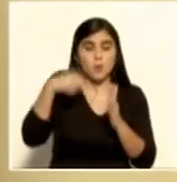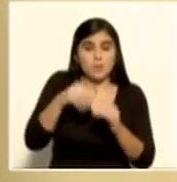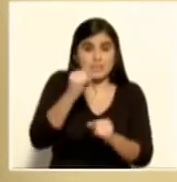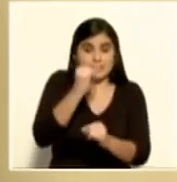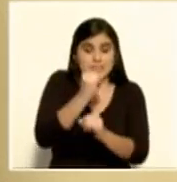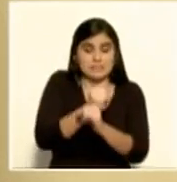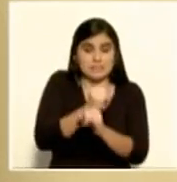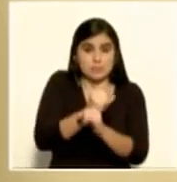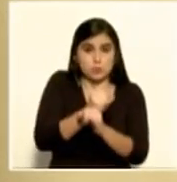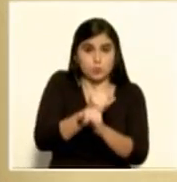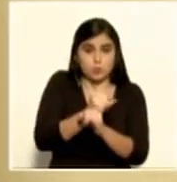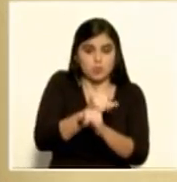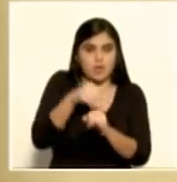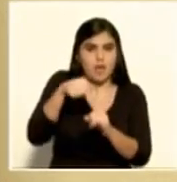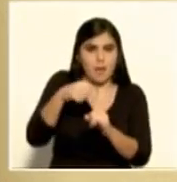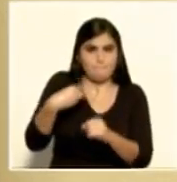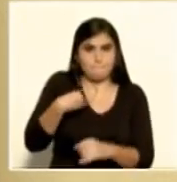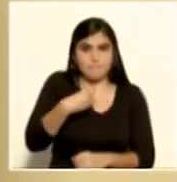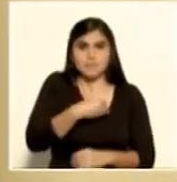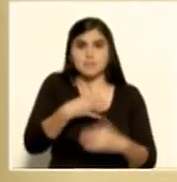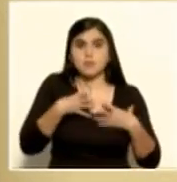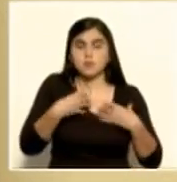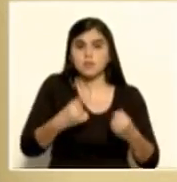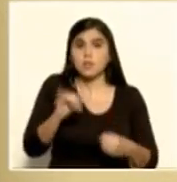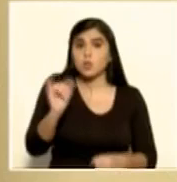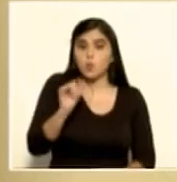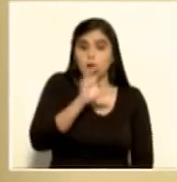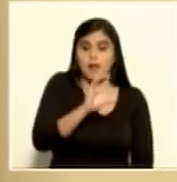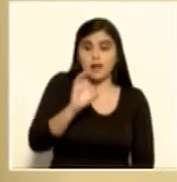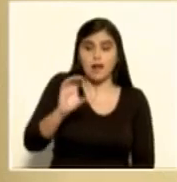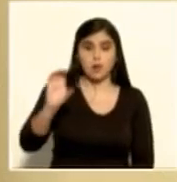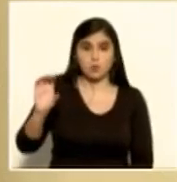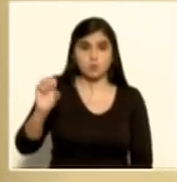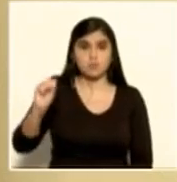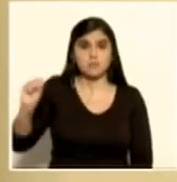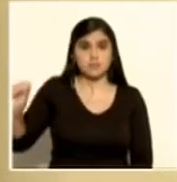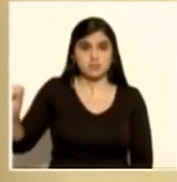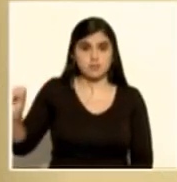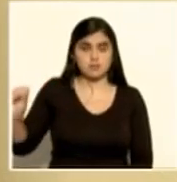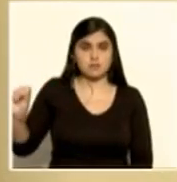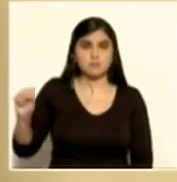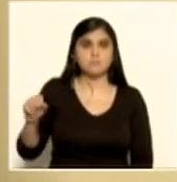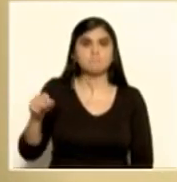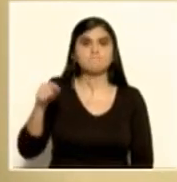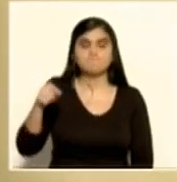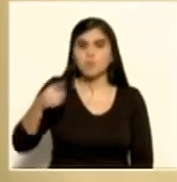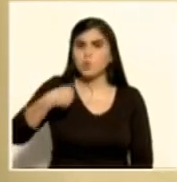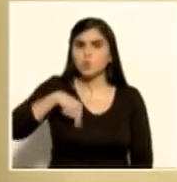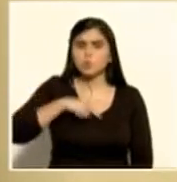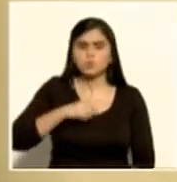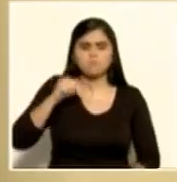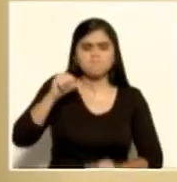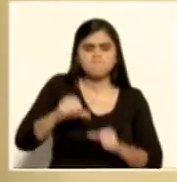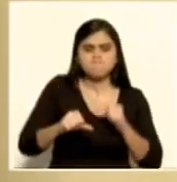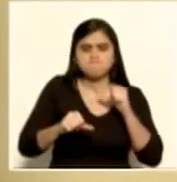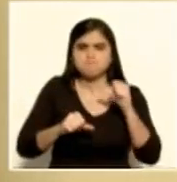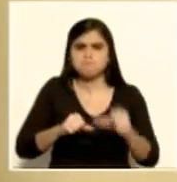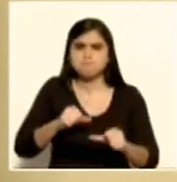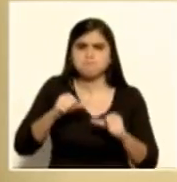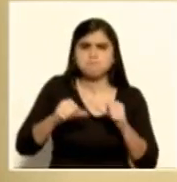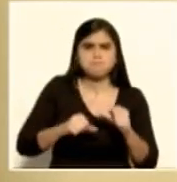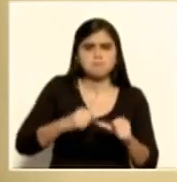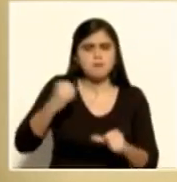o sea, tanto el Ministerio de Salud como la Caja Costarricense de Seguro Social, está haciendo un esfuerzo todavía